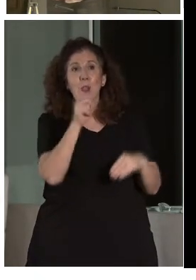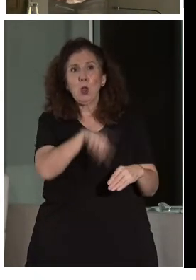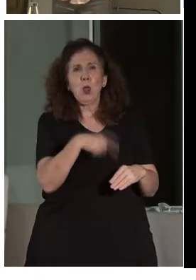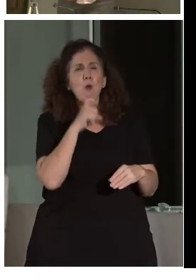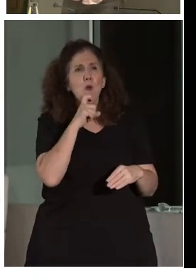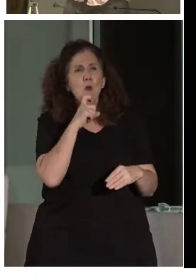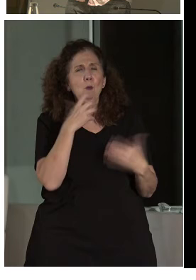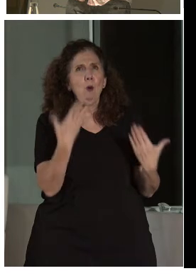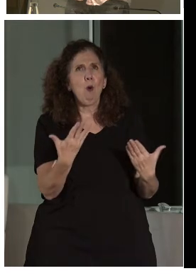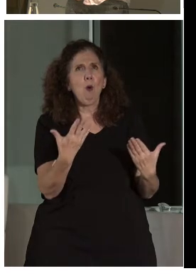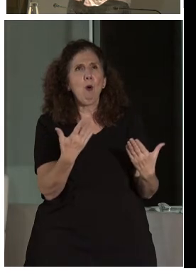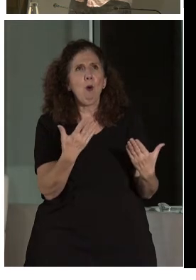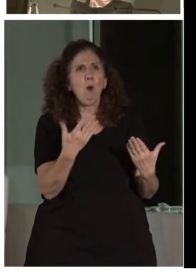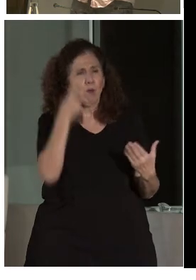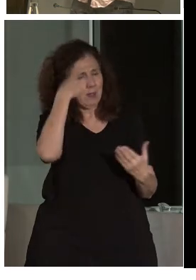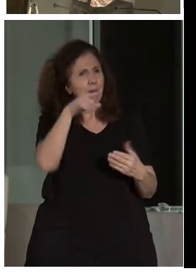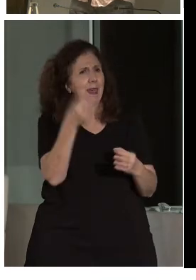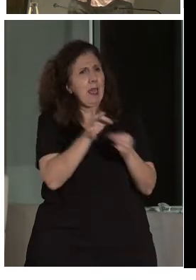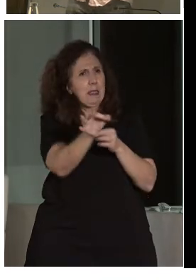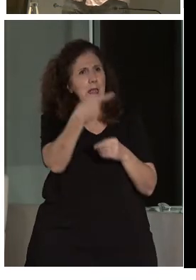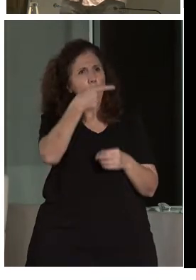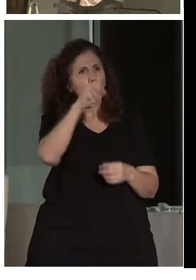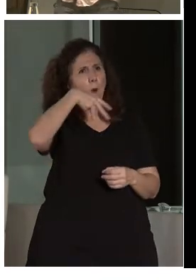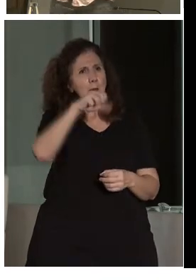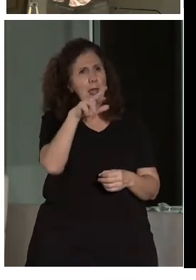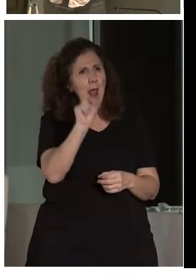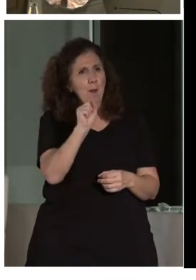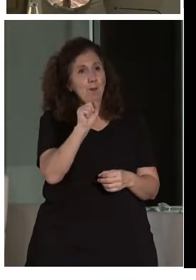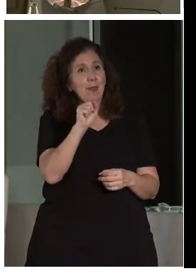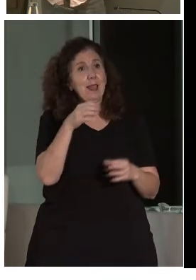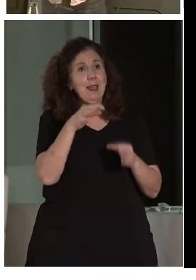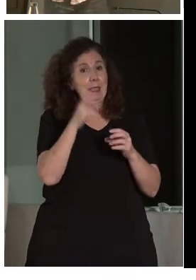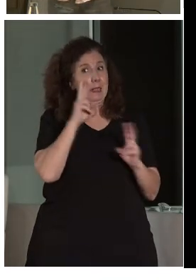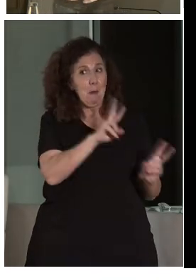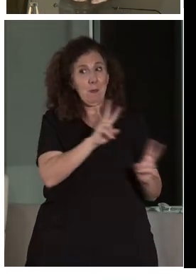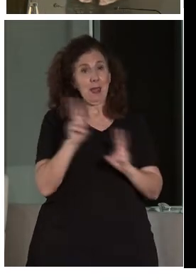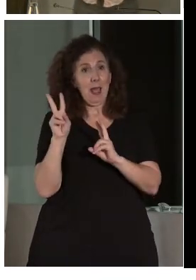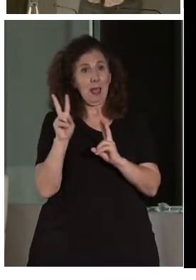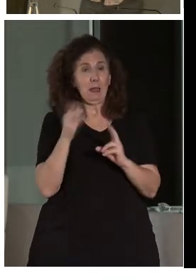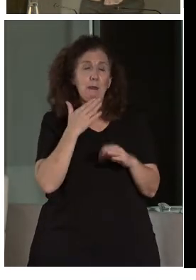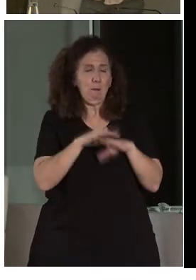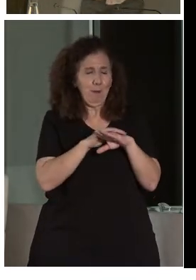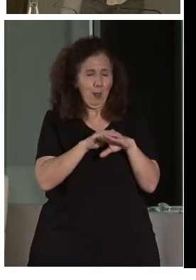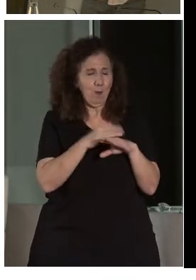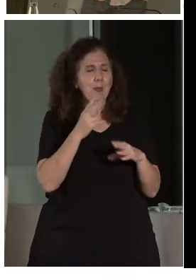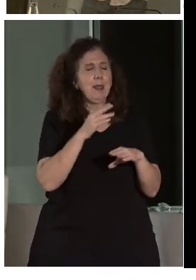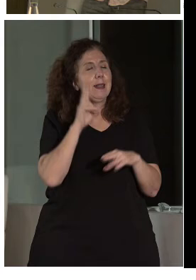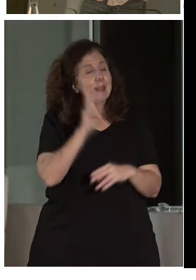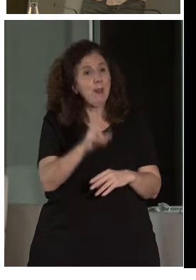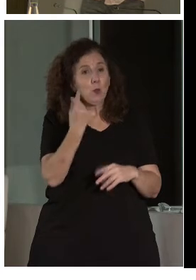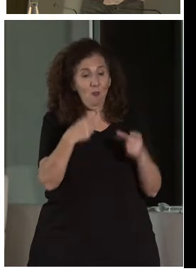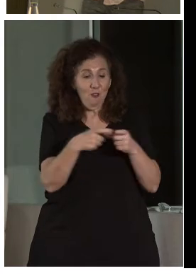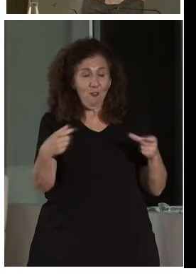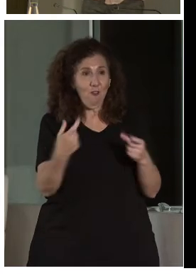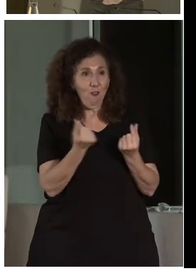Gomera, si esto todo el mundo sabe lo que es, pues La Gomera, si nos fijamos en detalle en un billete de 10, 50 o 20 euros da lo